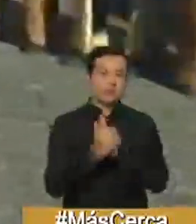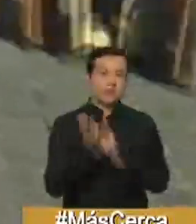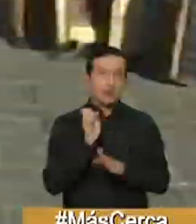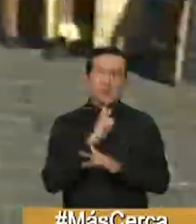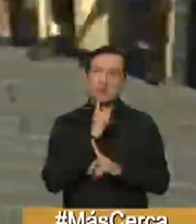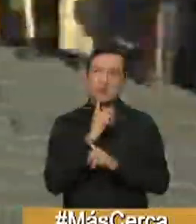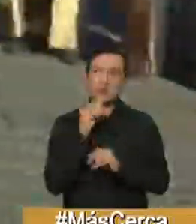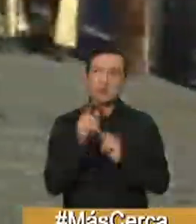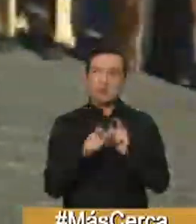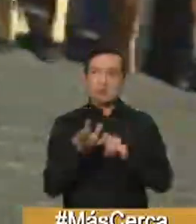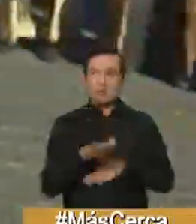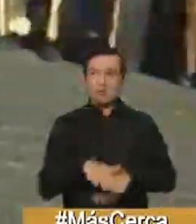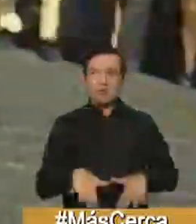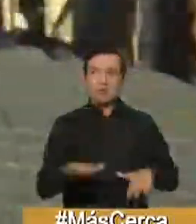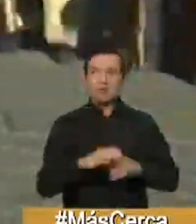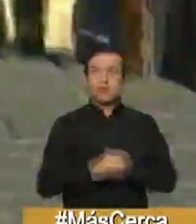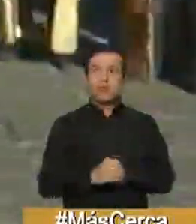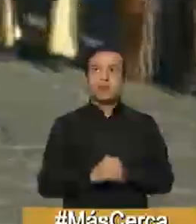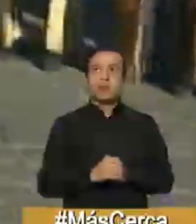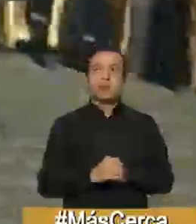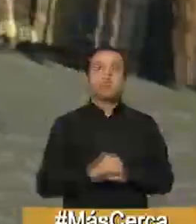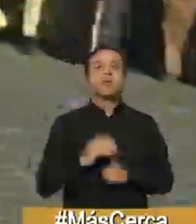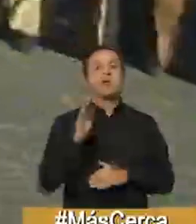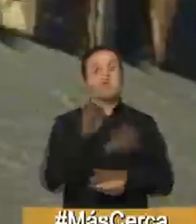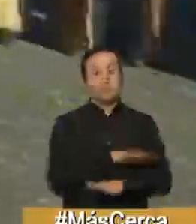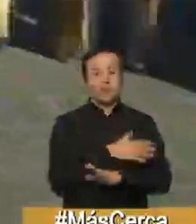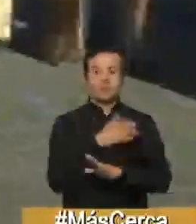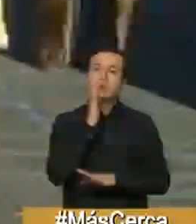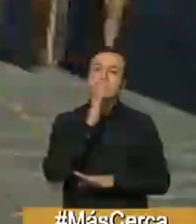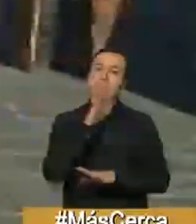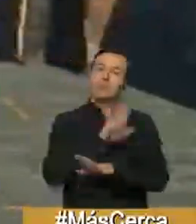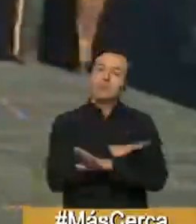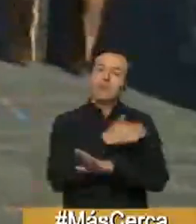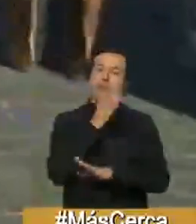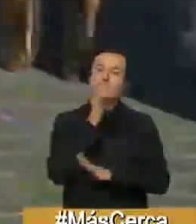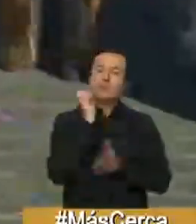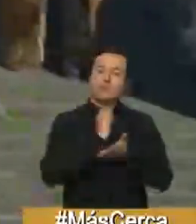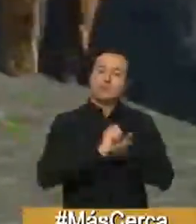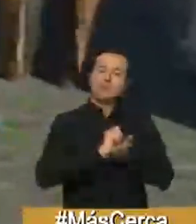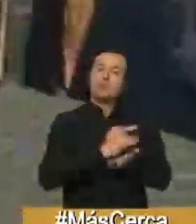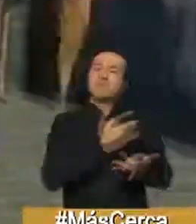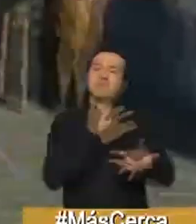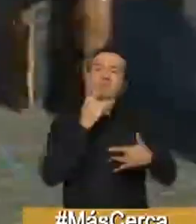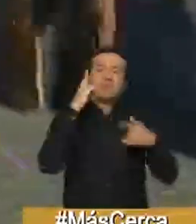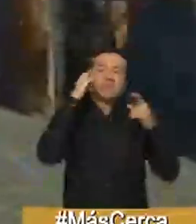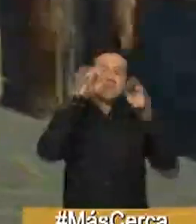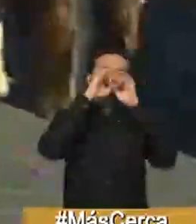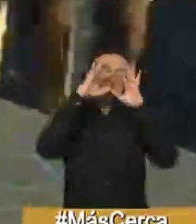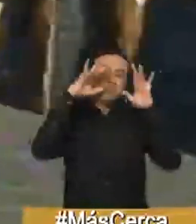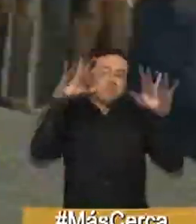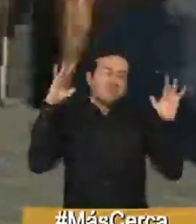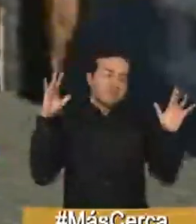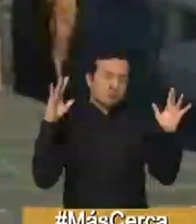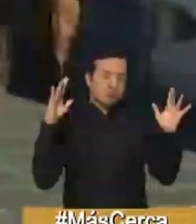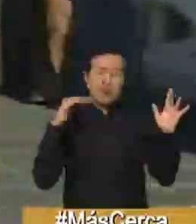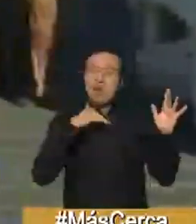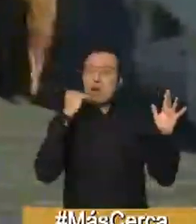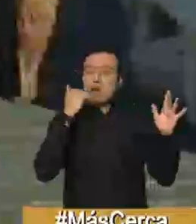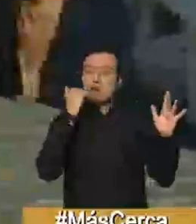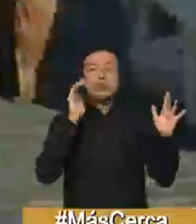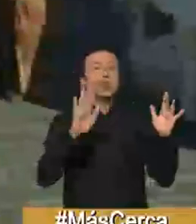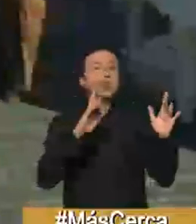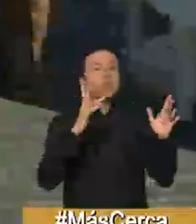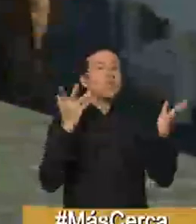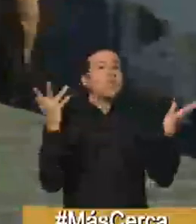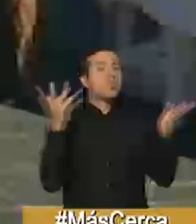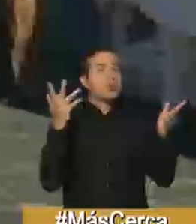tienen muchos de ustedes. Tú compusiste este tema, ¿en qué te inspiraste? creo que resume de alguna forma gran